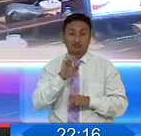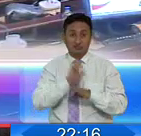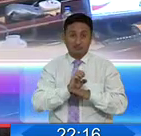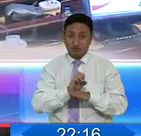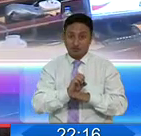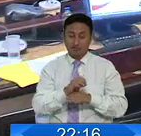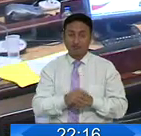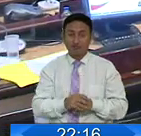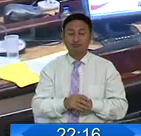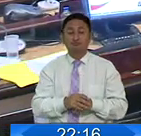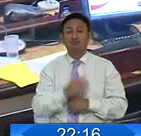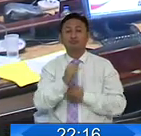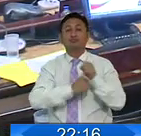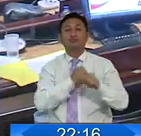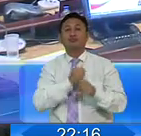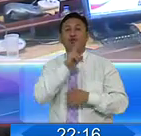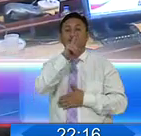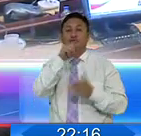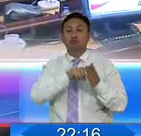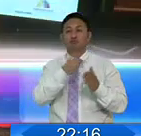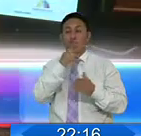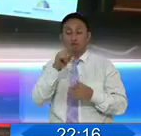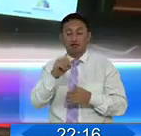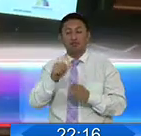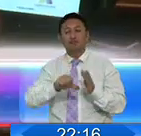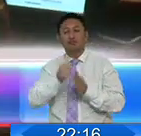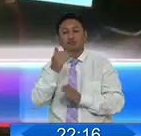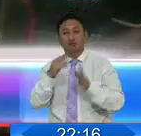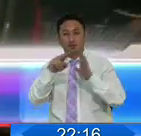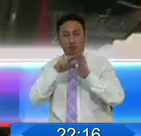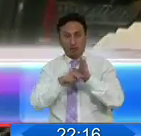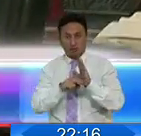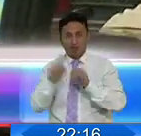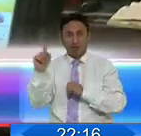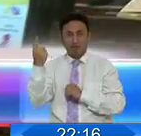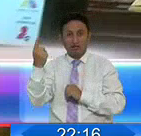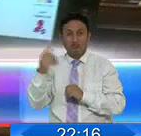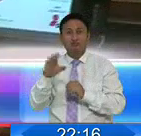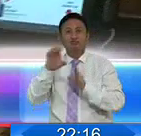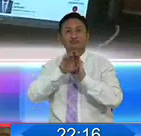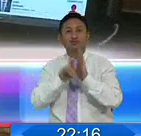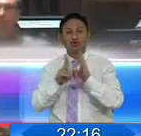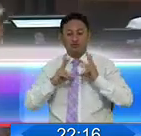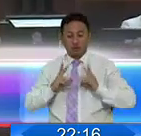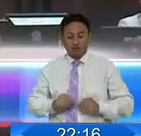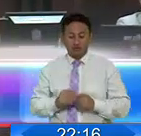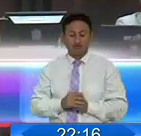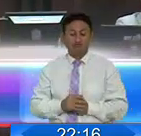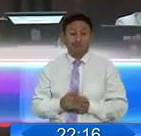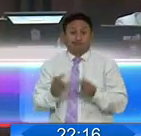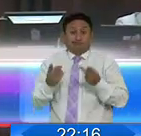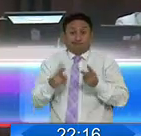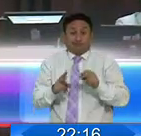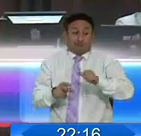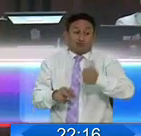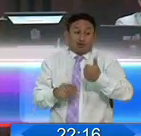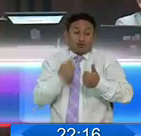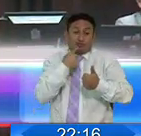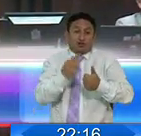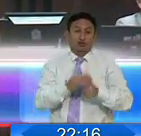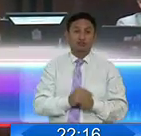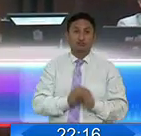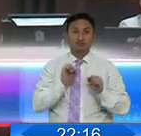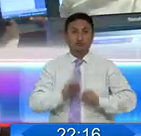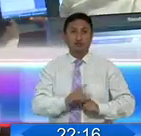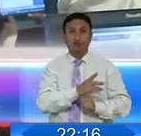para 2020 quedan pendientes otras normativas la primera tratarse será el código de salud pero también algunos consideran necesario que